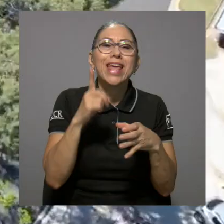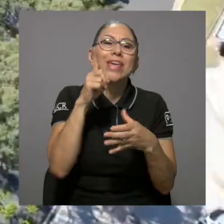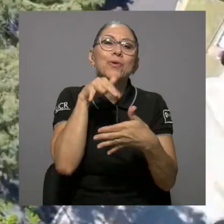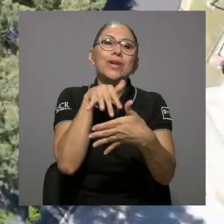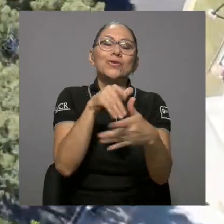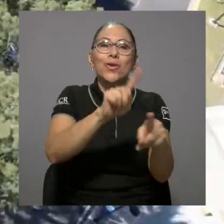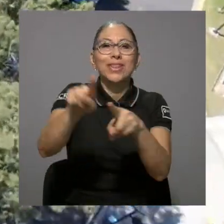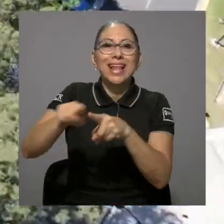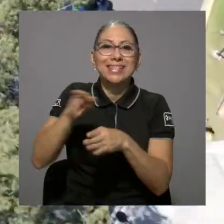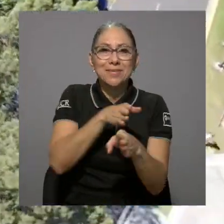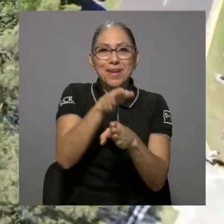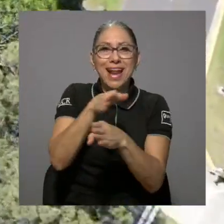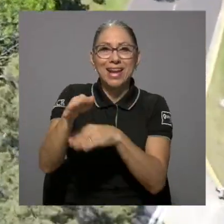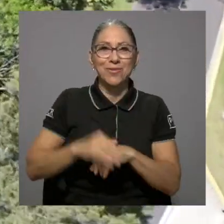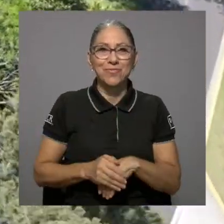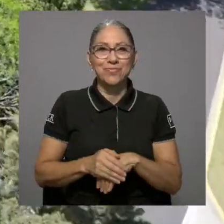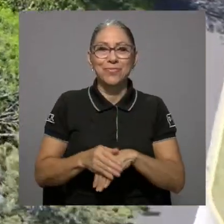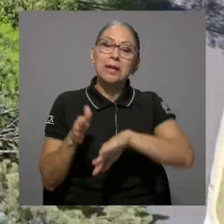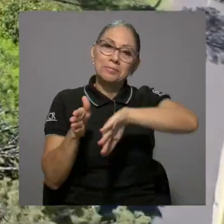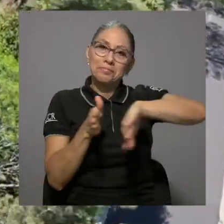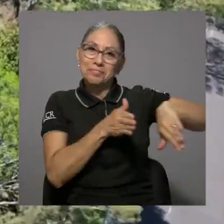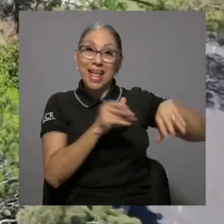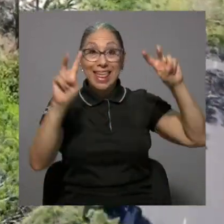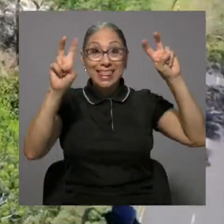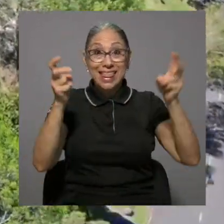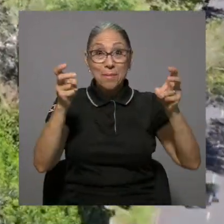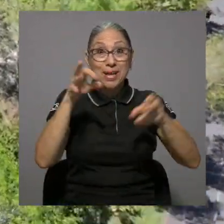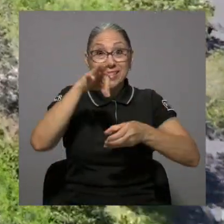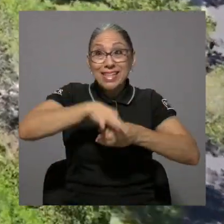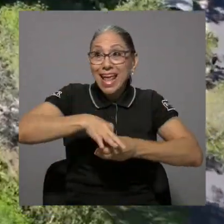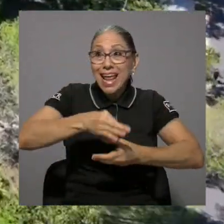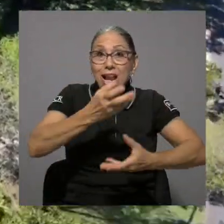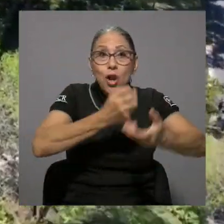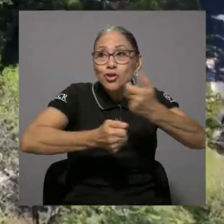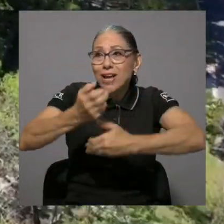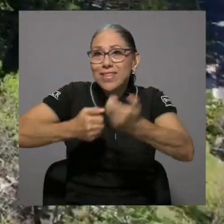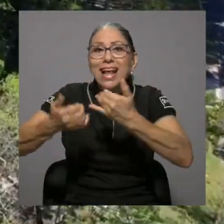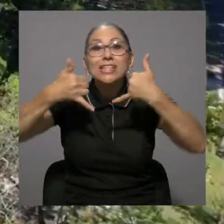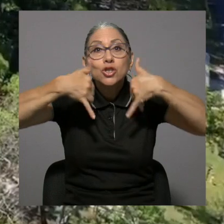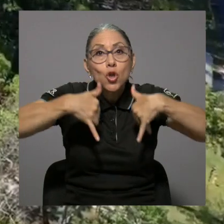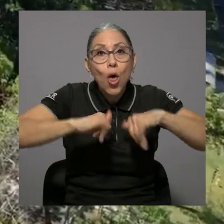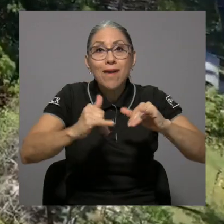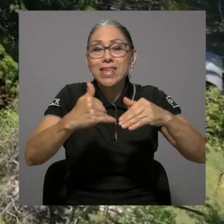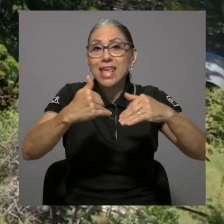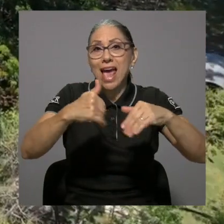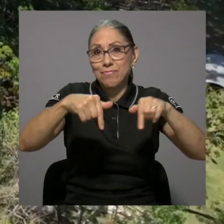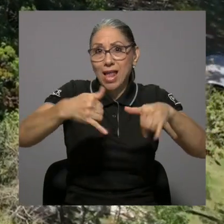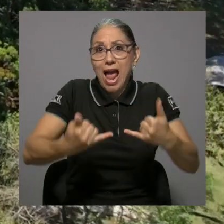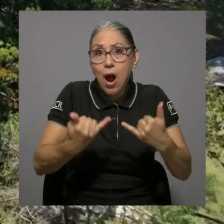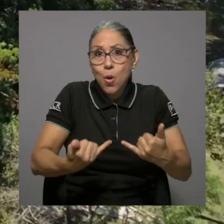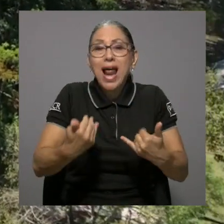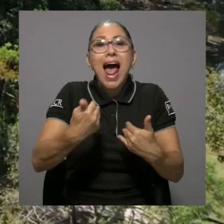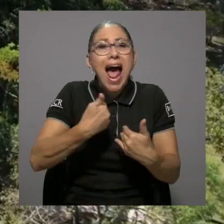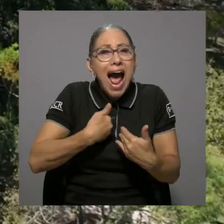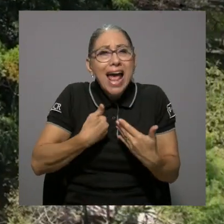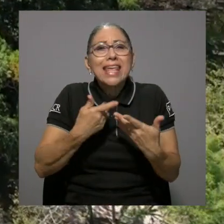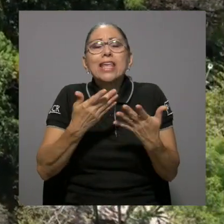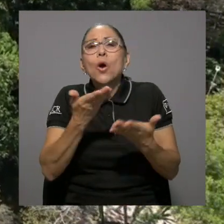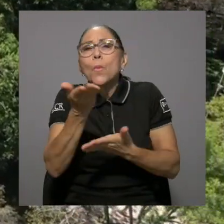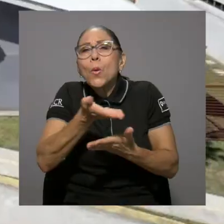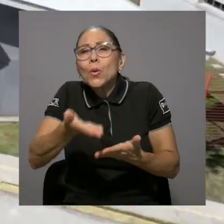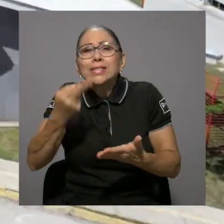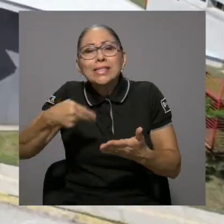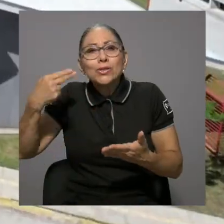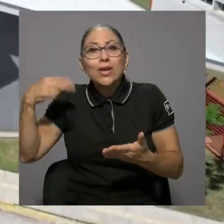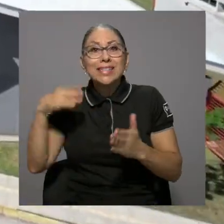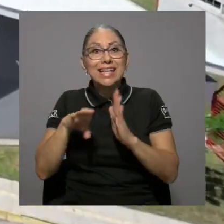volviendo al tema de los cafetales, ¿verdad? Todavía hoy hay remanentes históricos, sobre todo en las instalaciones deportivas de la UCR, en la